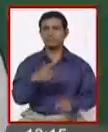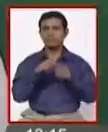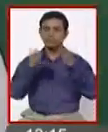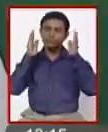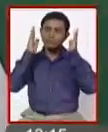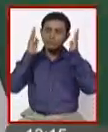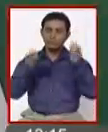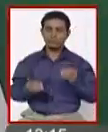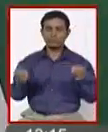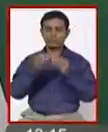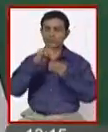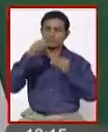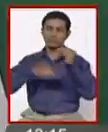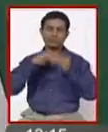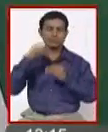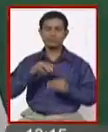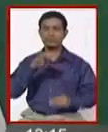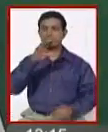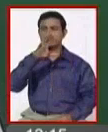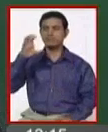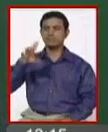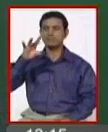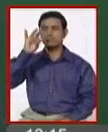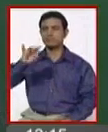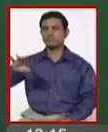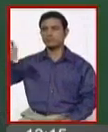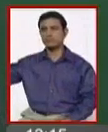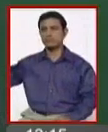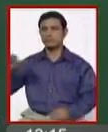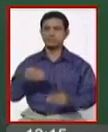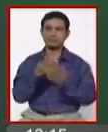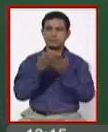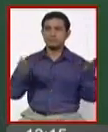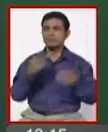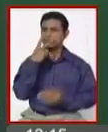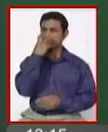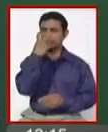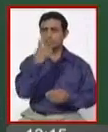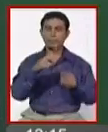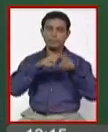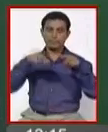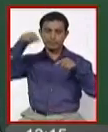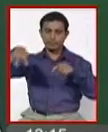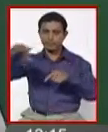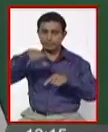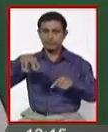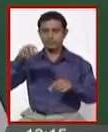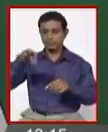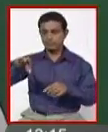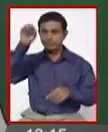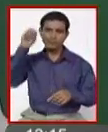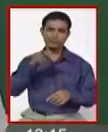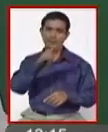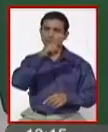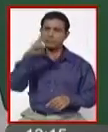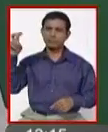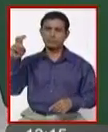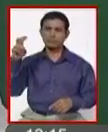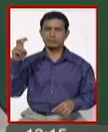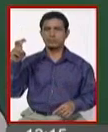alrededor de 589 casos sospechosos. De esos hemos confirmado